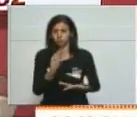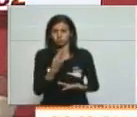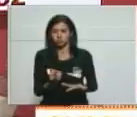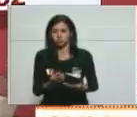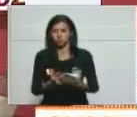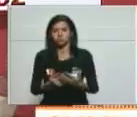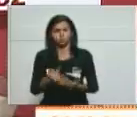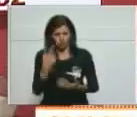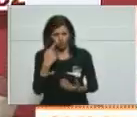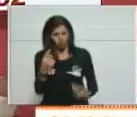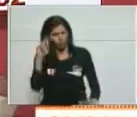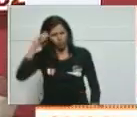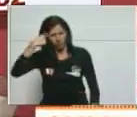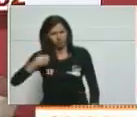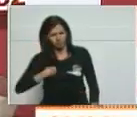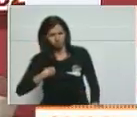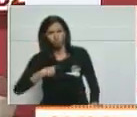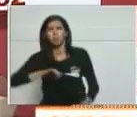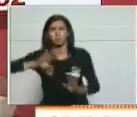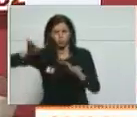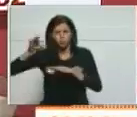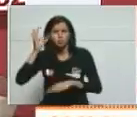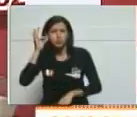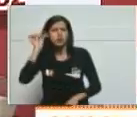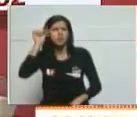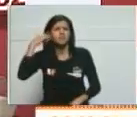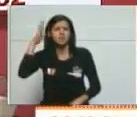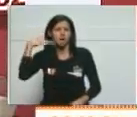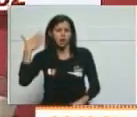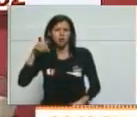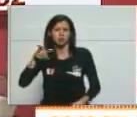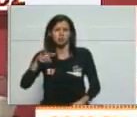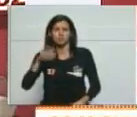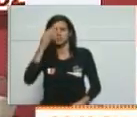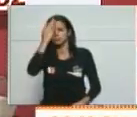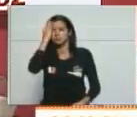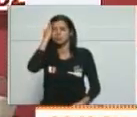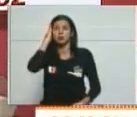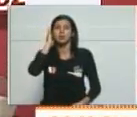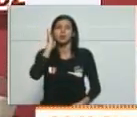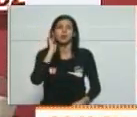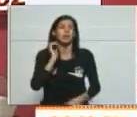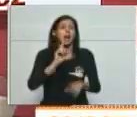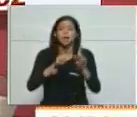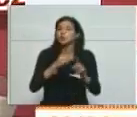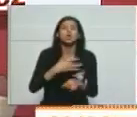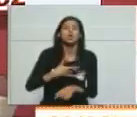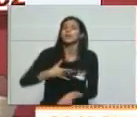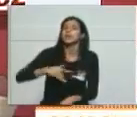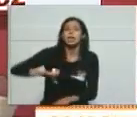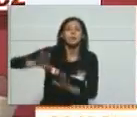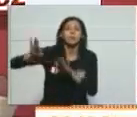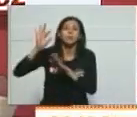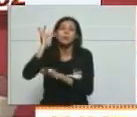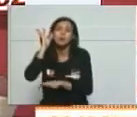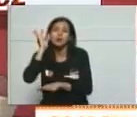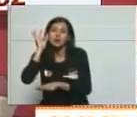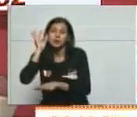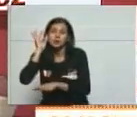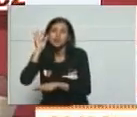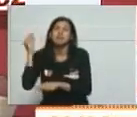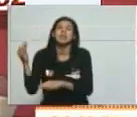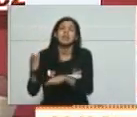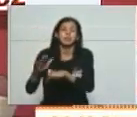Tuve que convencer a los compañeros diputados que muchos no querían. Que decían que iba a ocurrir esto que está